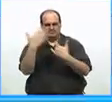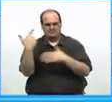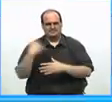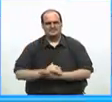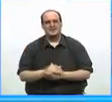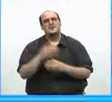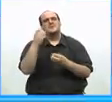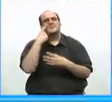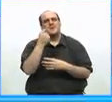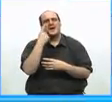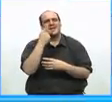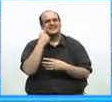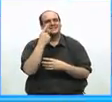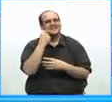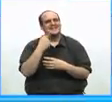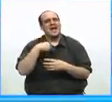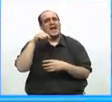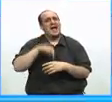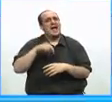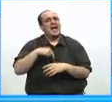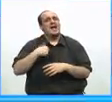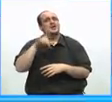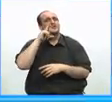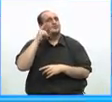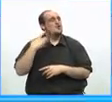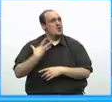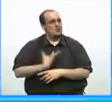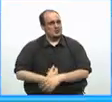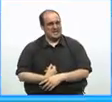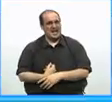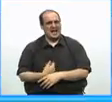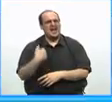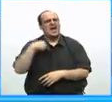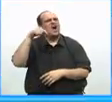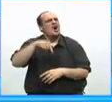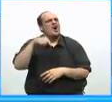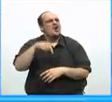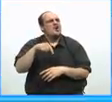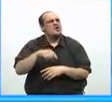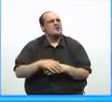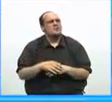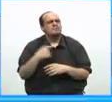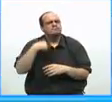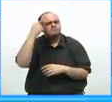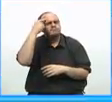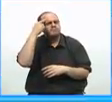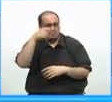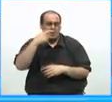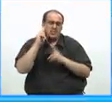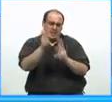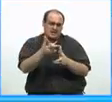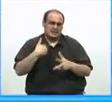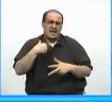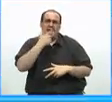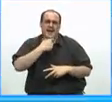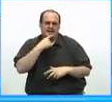Luciano buen mediodía gracias por este contacto Te saluda Luciana rubin y te quiero preguntar qué crees hoy por más de que vos digas que rasin va a pelear hasta el final y los números